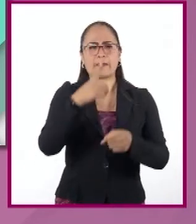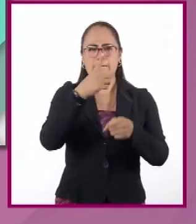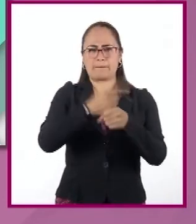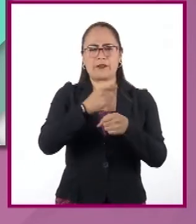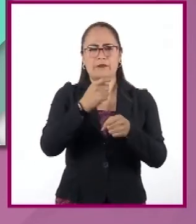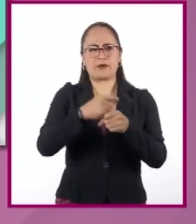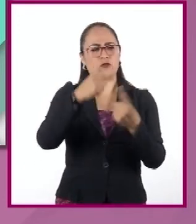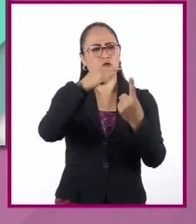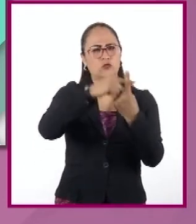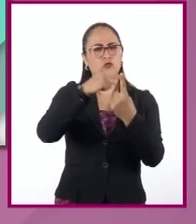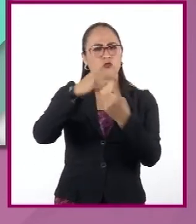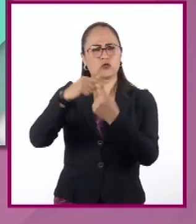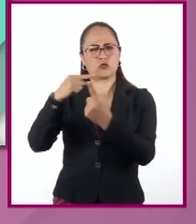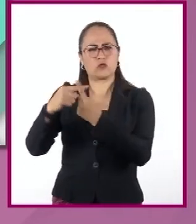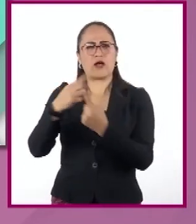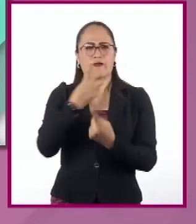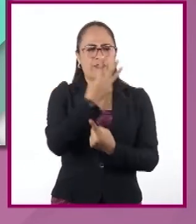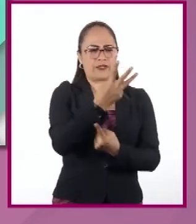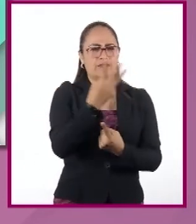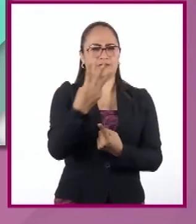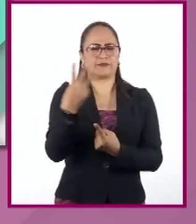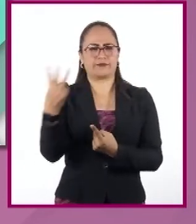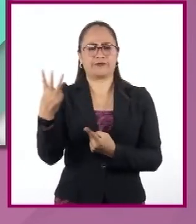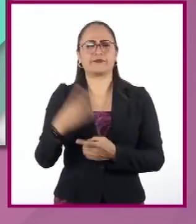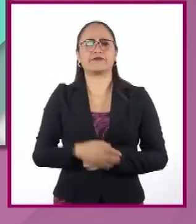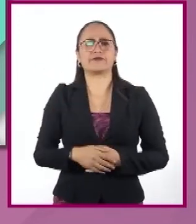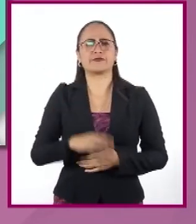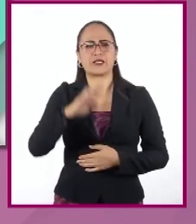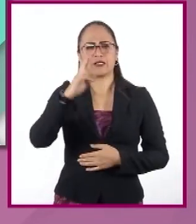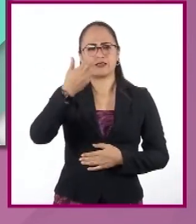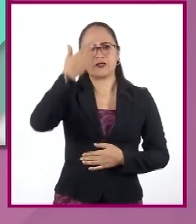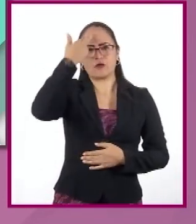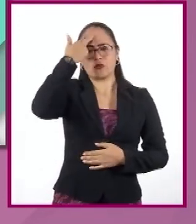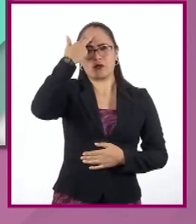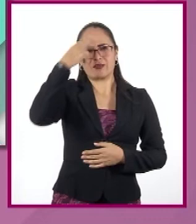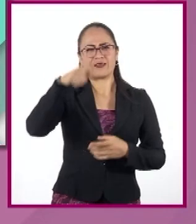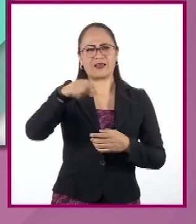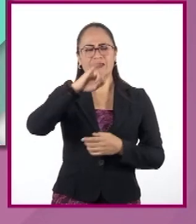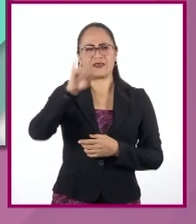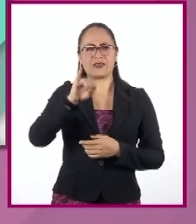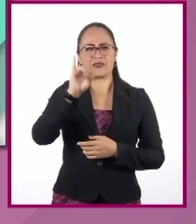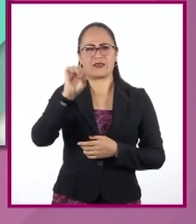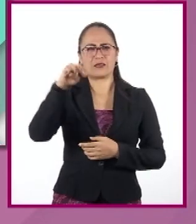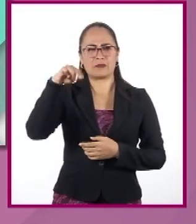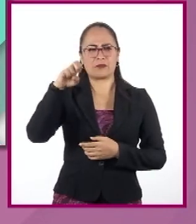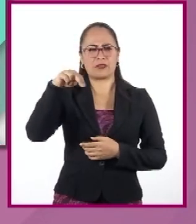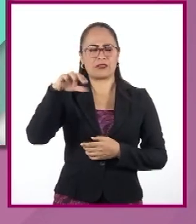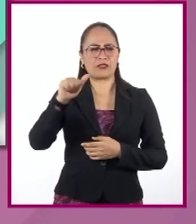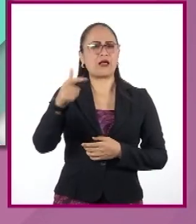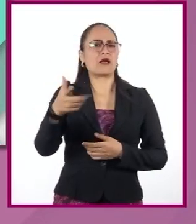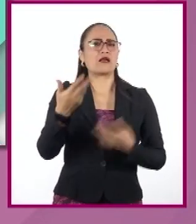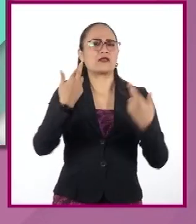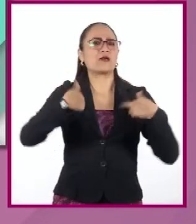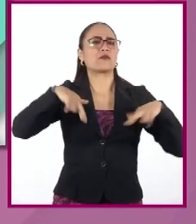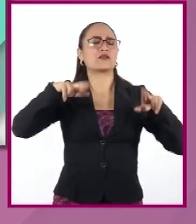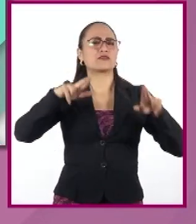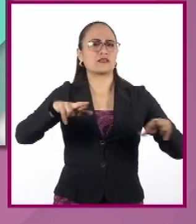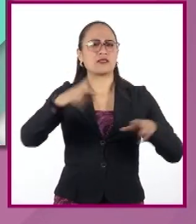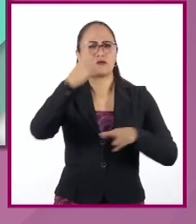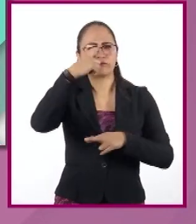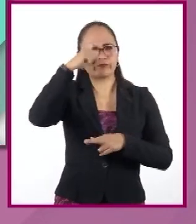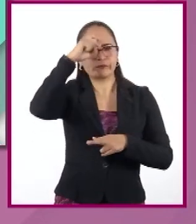de las tres edades. Recuerden que la edad de Jimena está representada con la